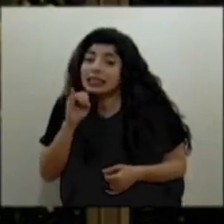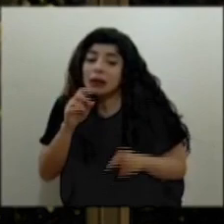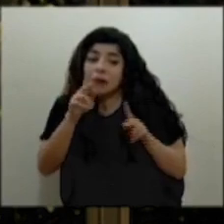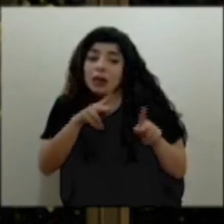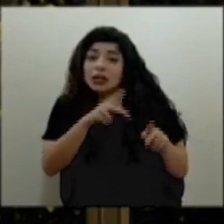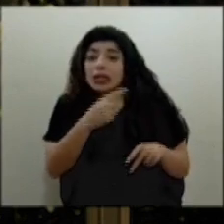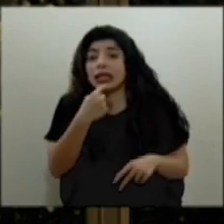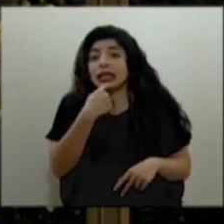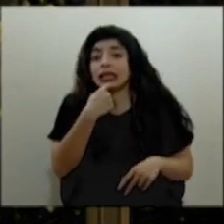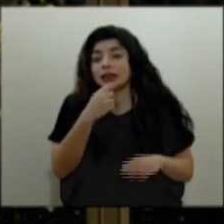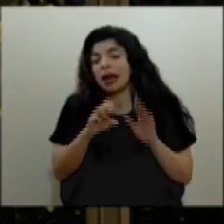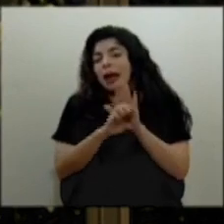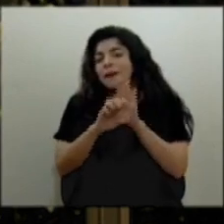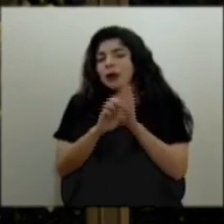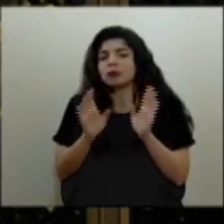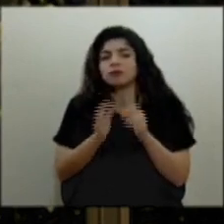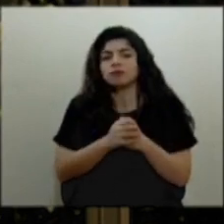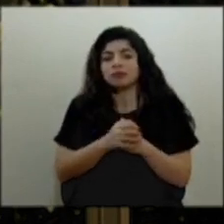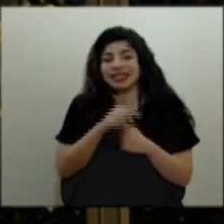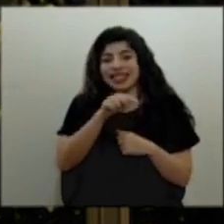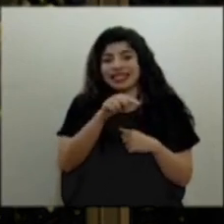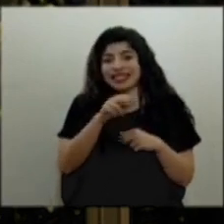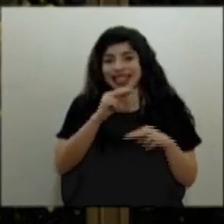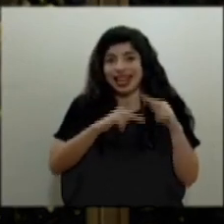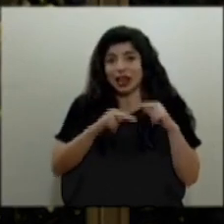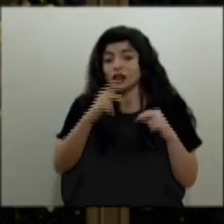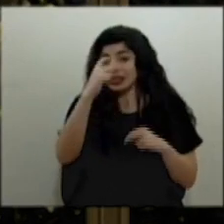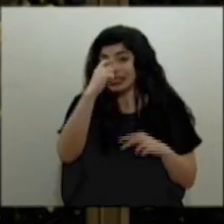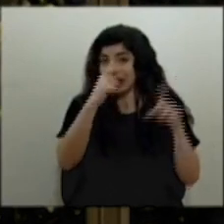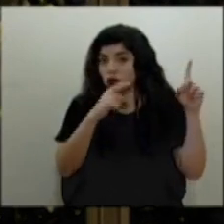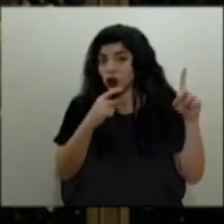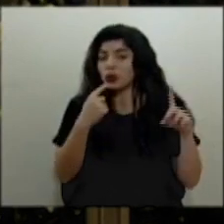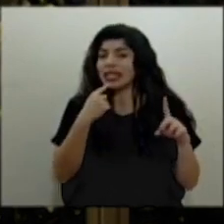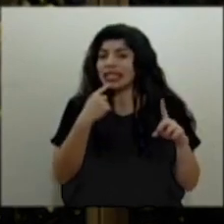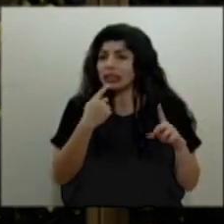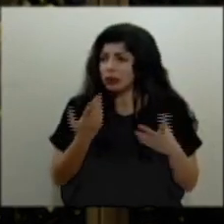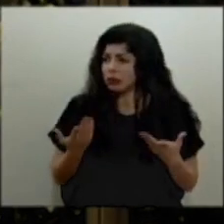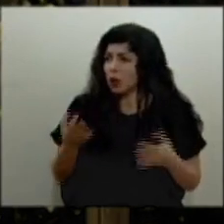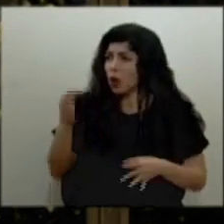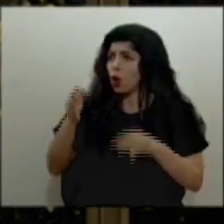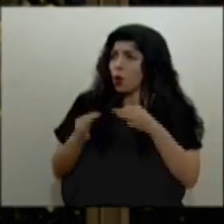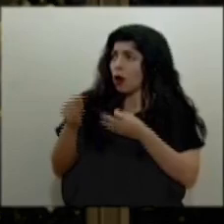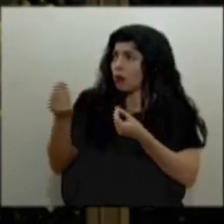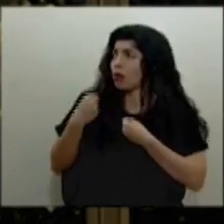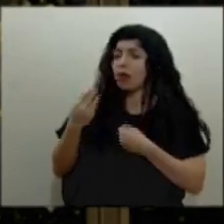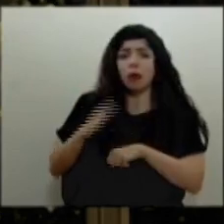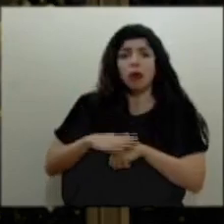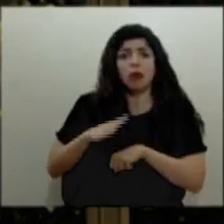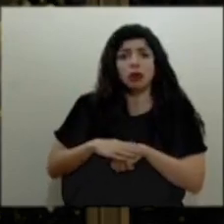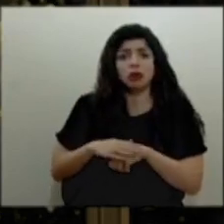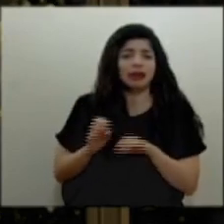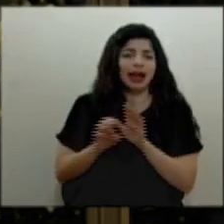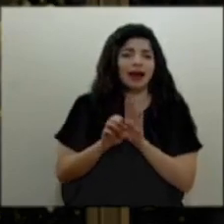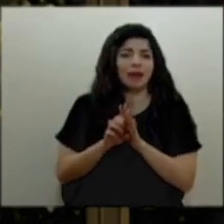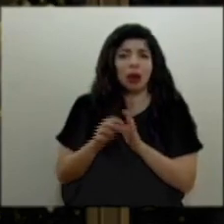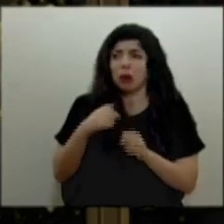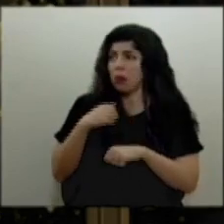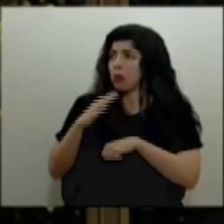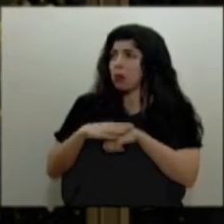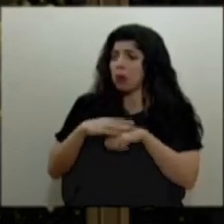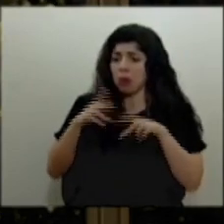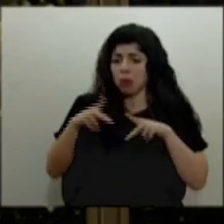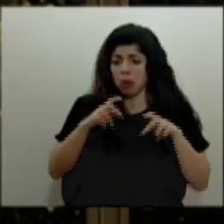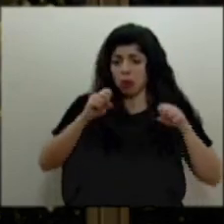gente dice, o al menos este local que es en Escazú, dice, bueno, ya la jueza me autorizó a mí, por ejemplo, que tenga